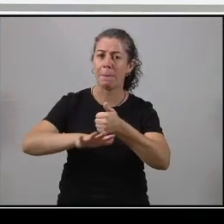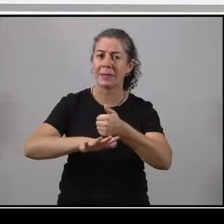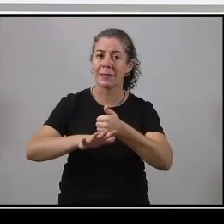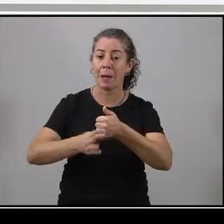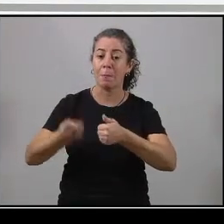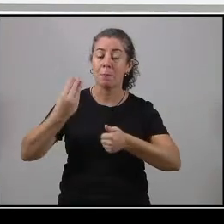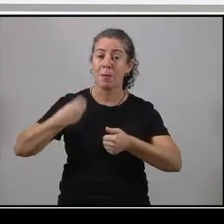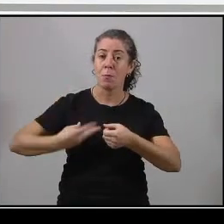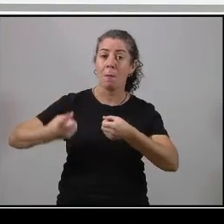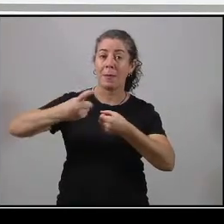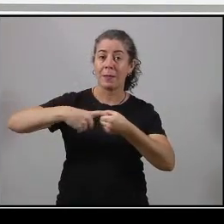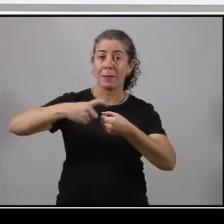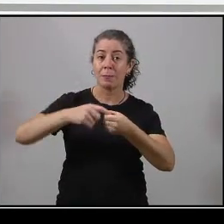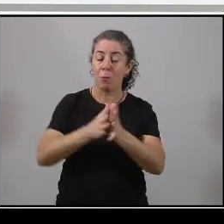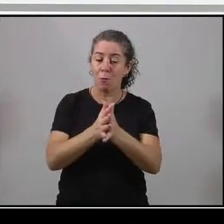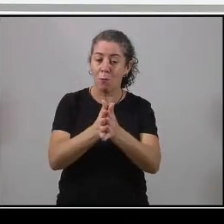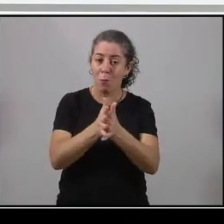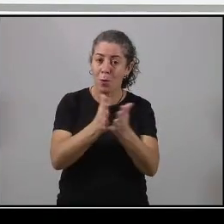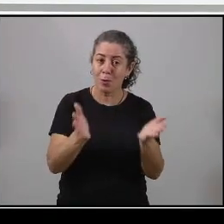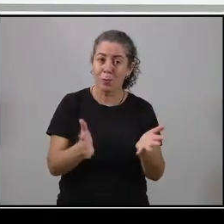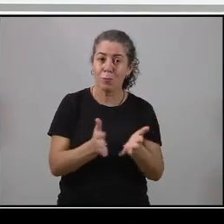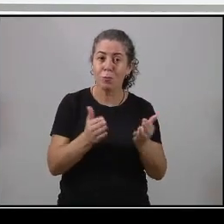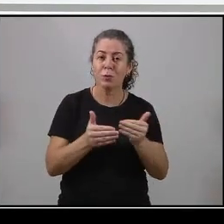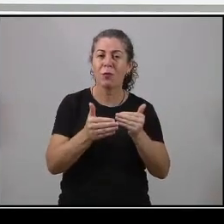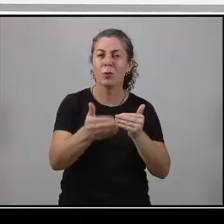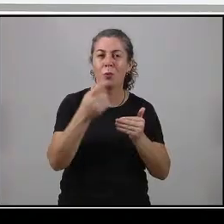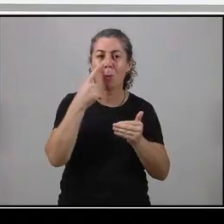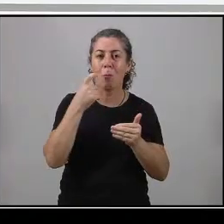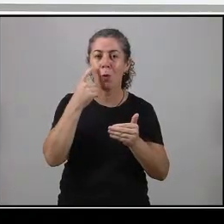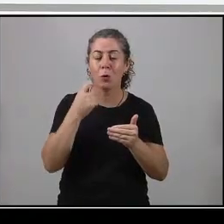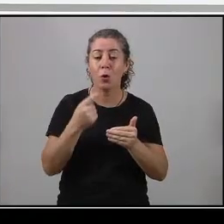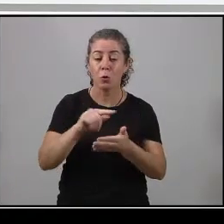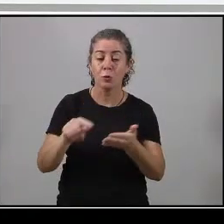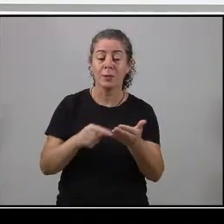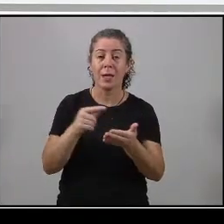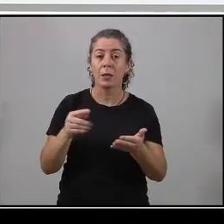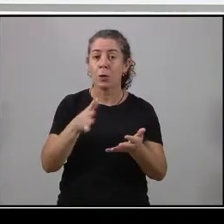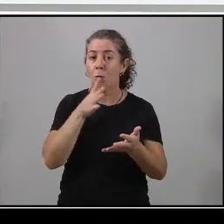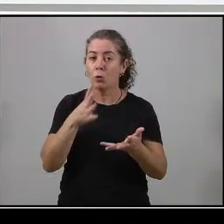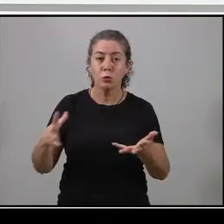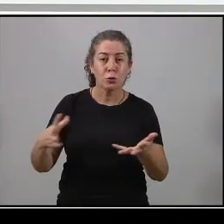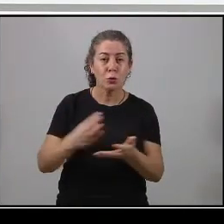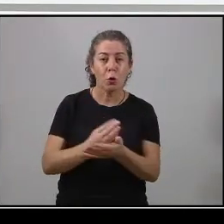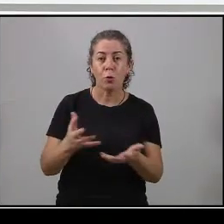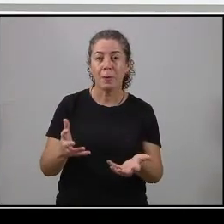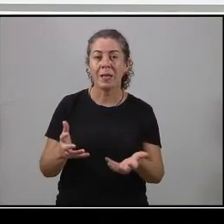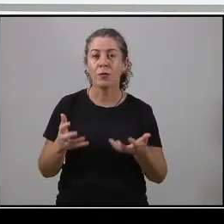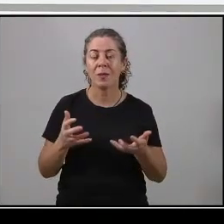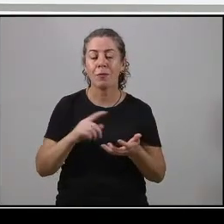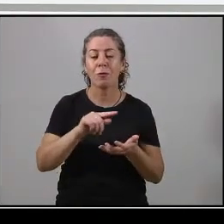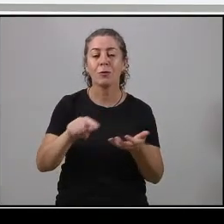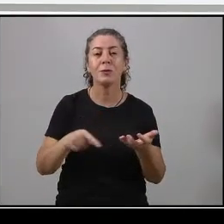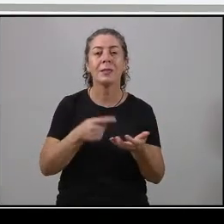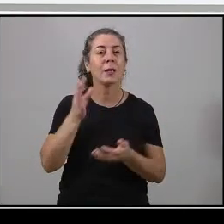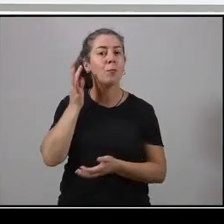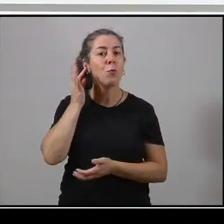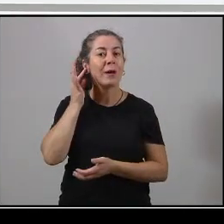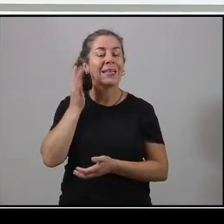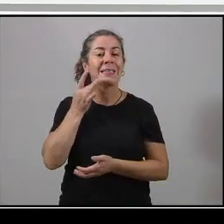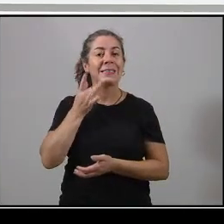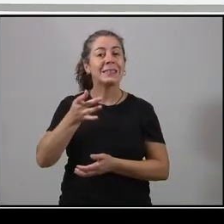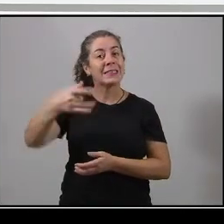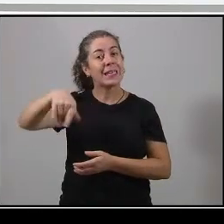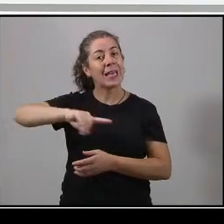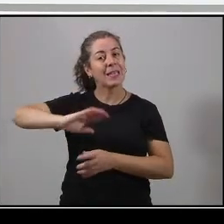participen en el bono Impulsa Futuro y que contraten para reunir todo el beneficio a mujeres víctimas de violencia